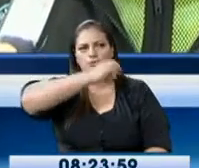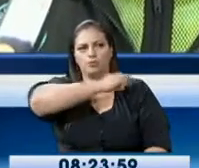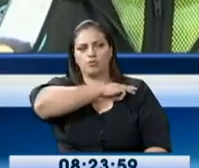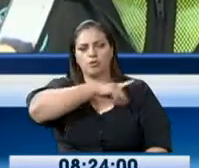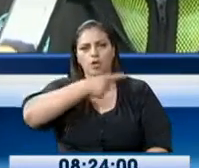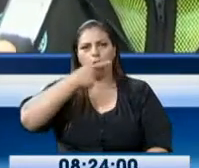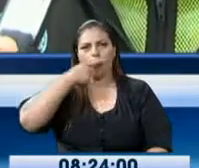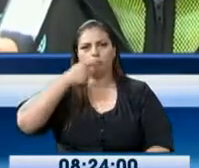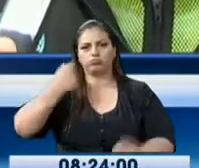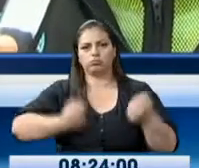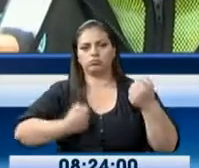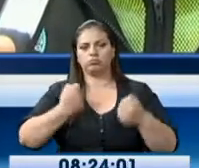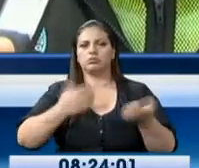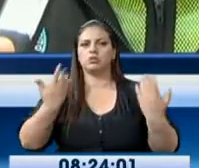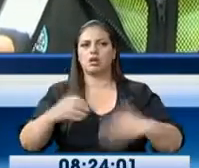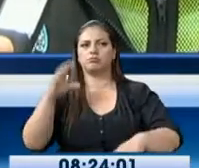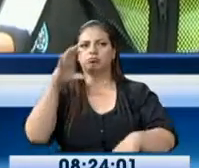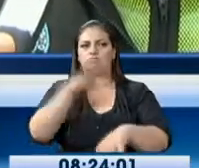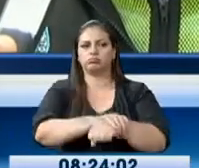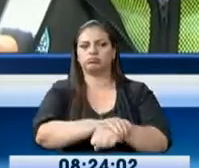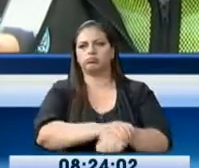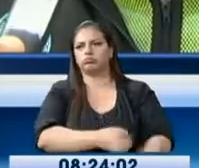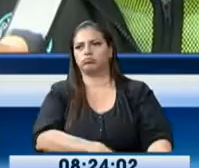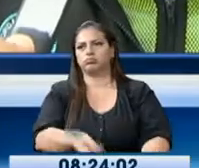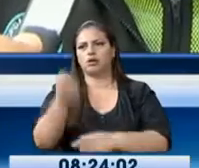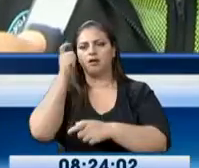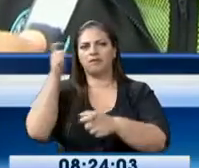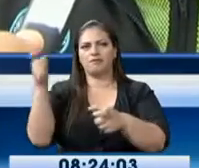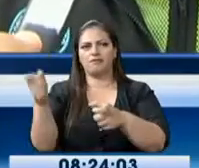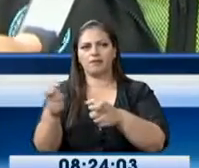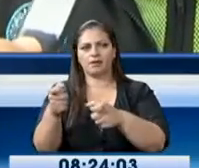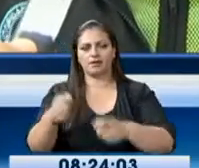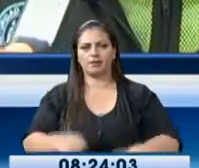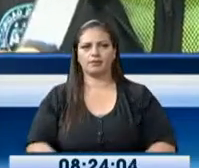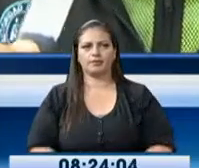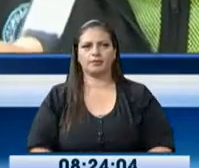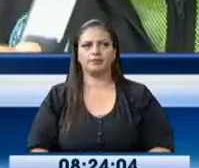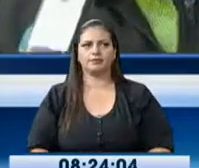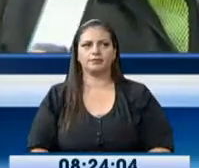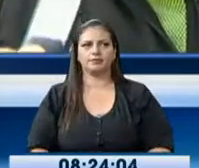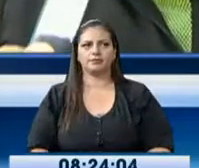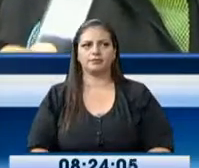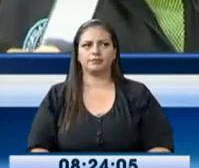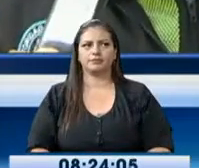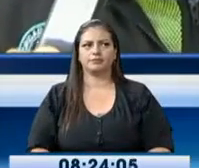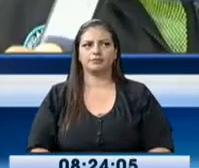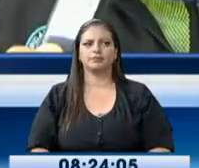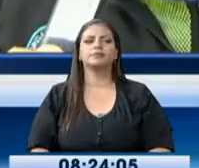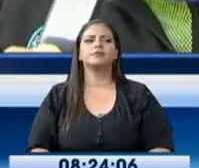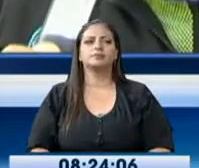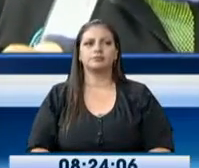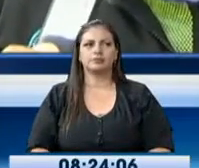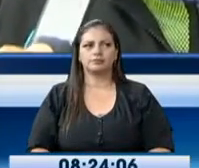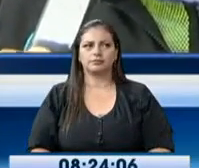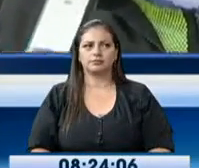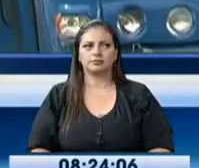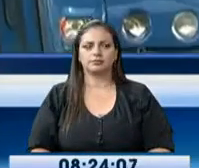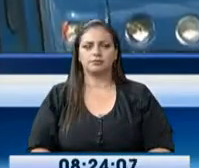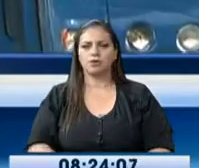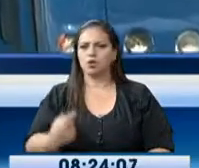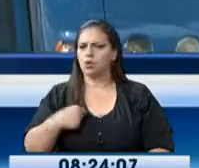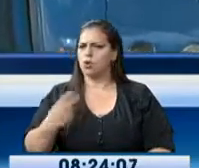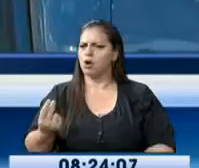fiscalía. Fue trasladado inmediatamente cuando sucedió el siniestro, ya que posterior yo llegué inmediato.